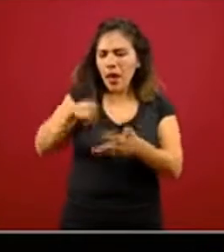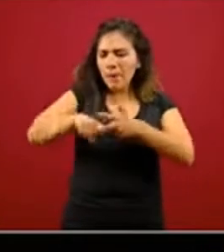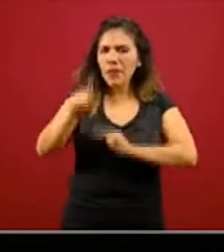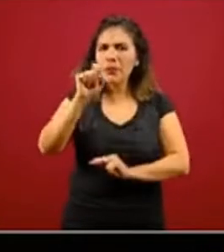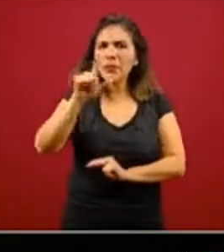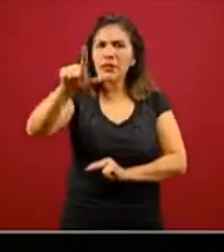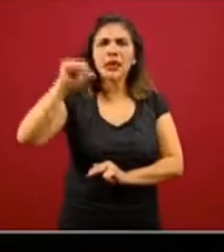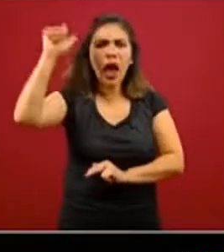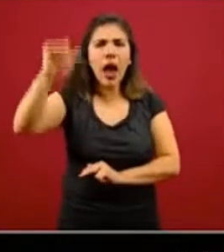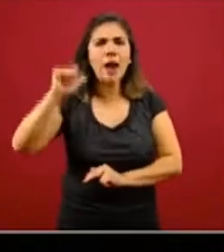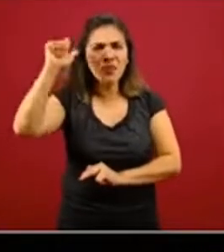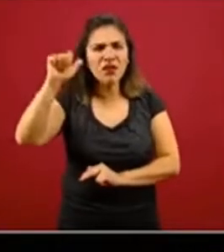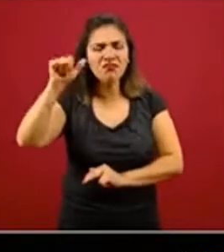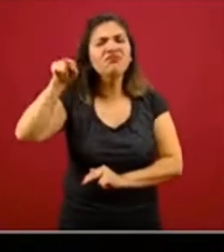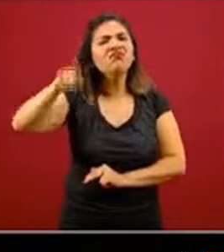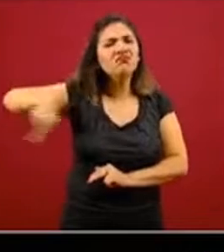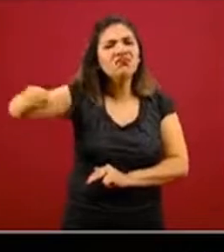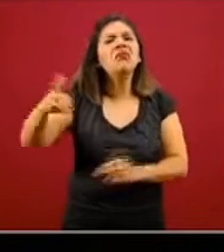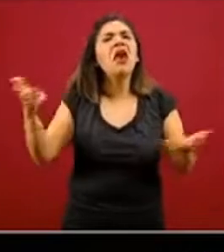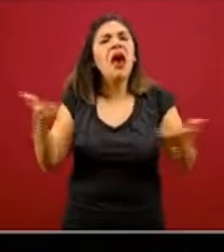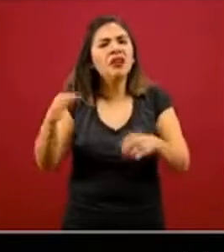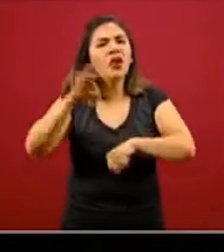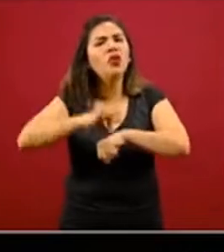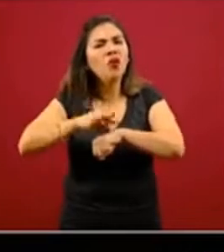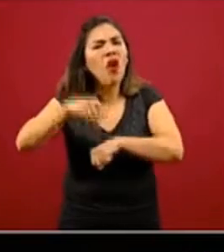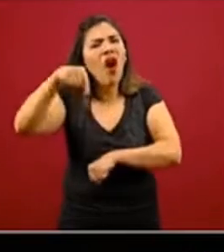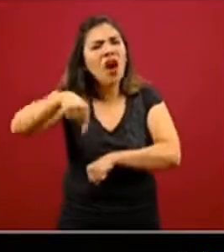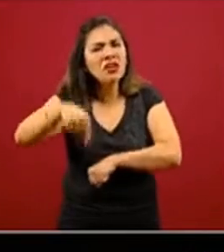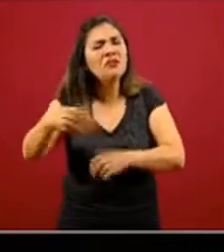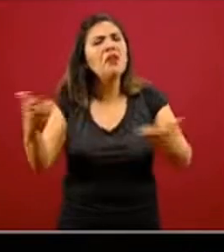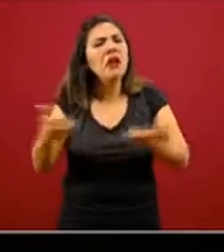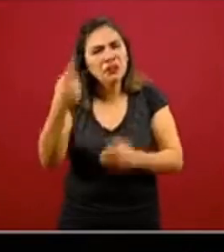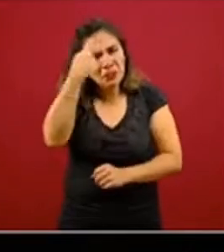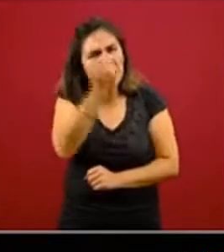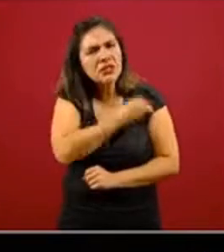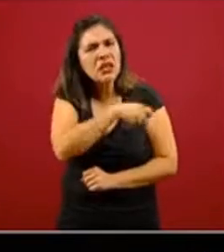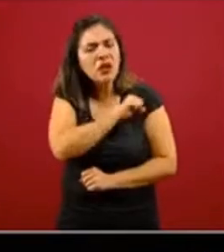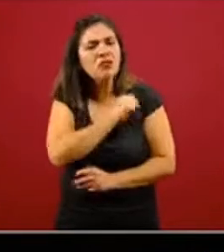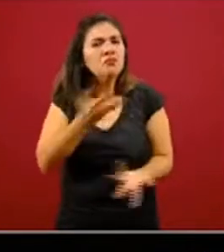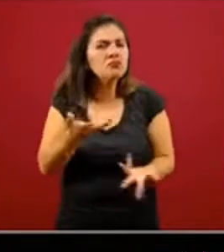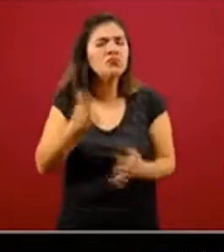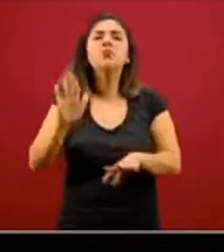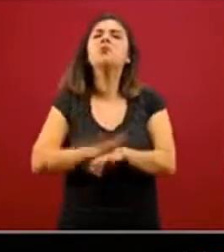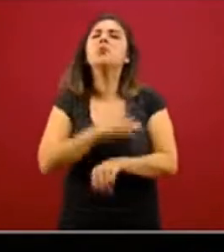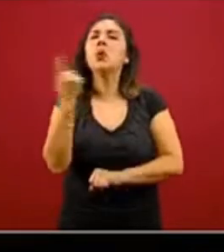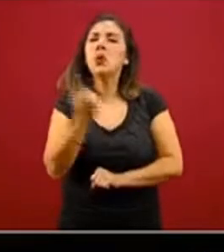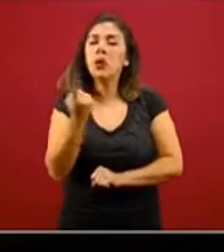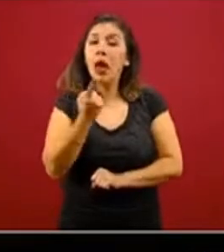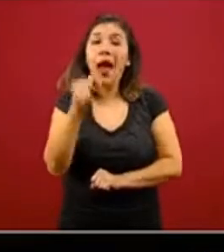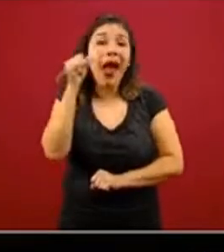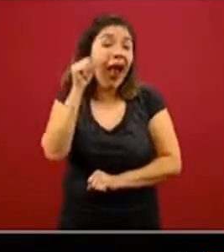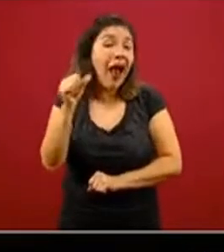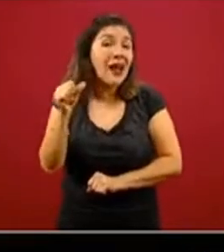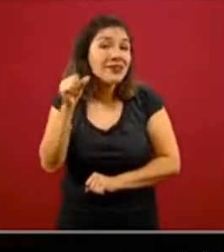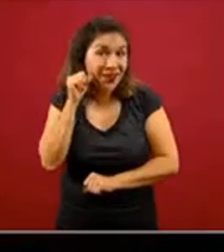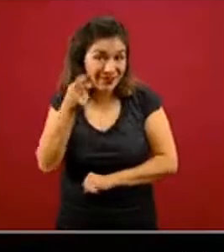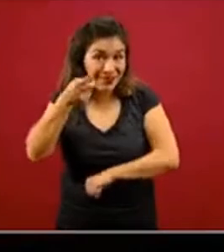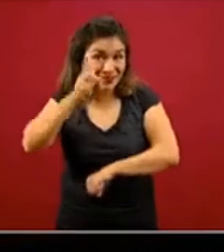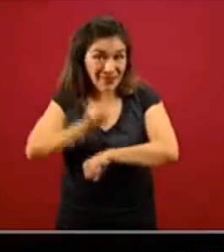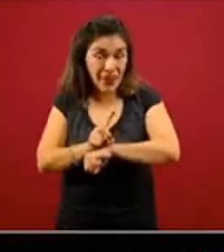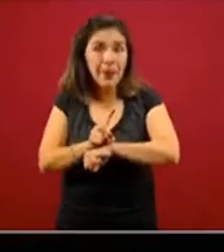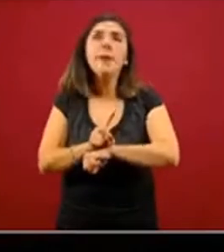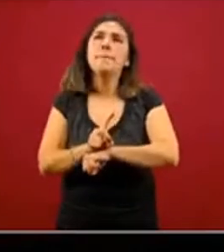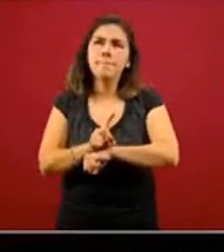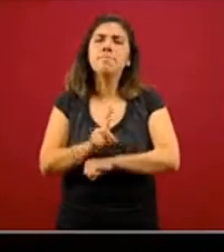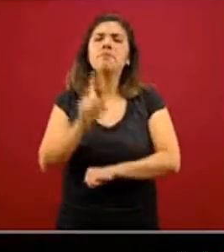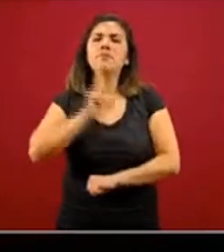abril. ¿Qué labores están realizando en el área de salud? Porque el día de ayer,